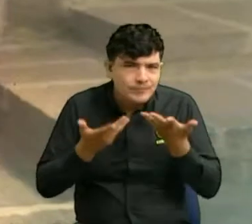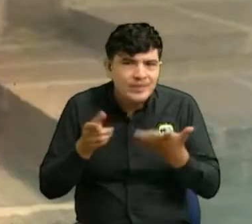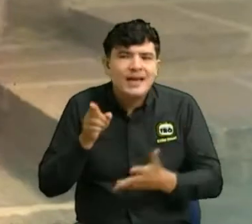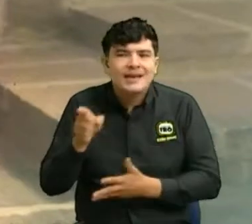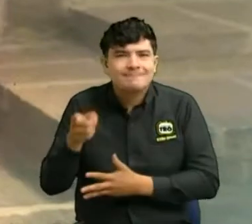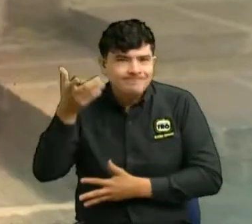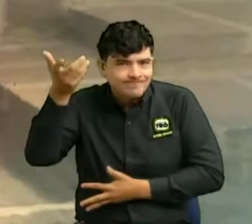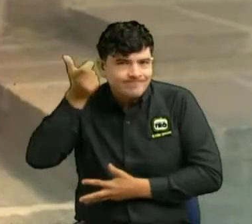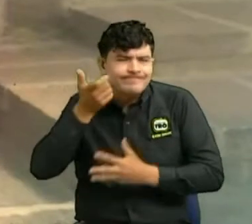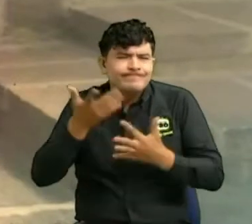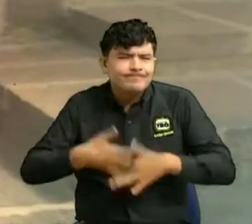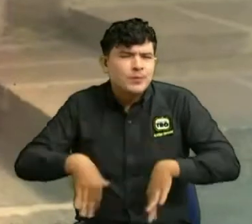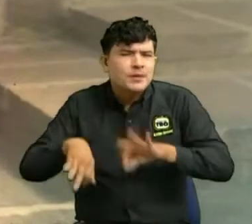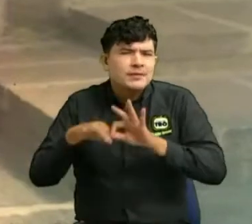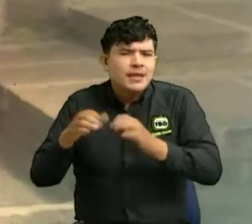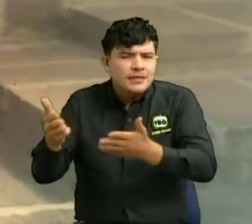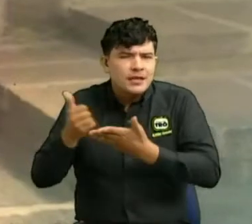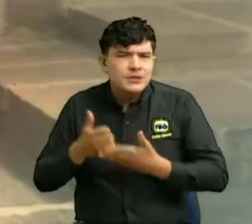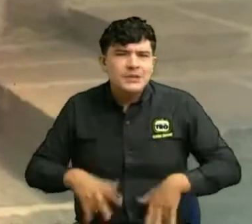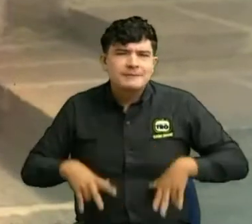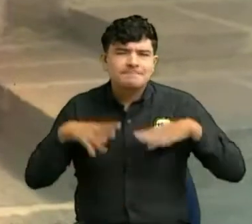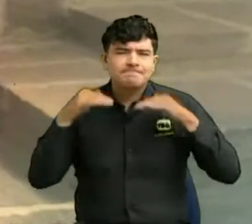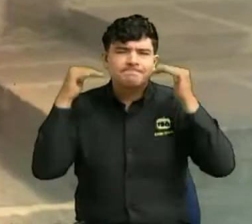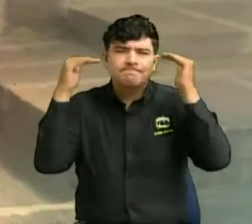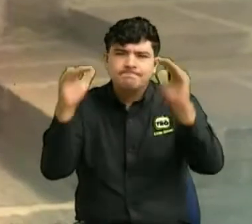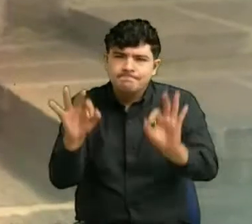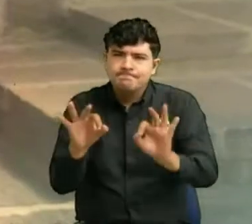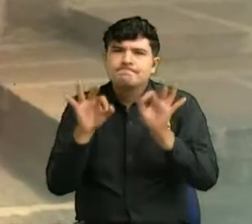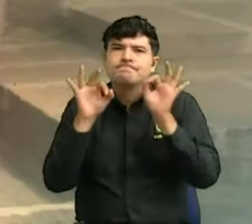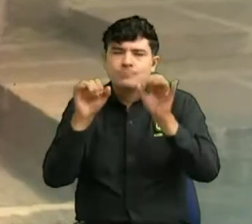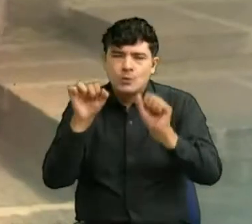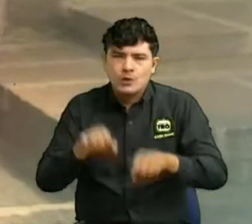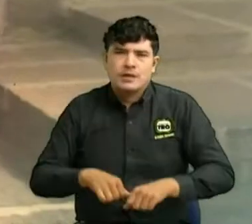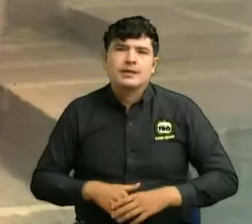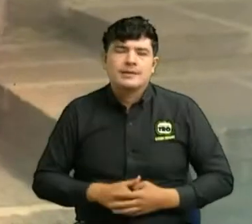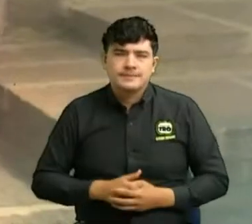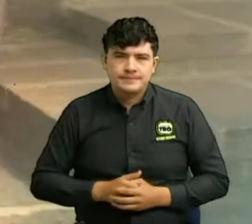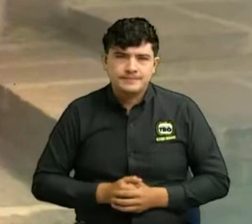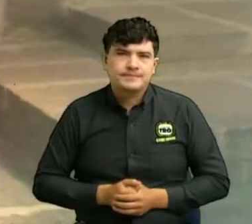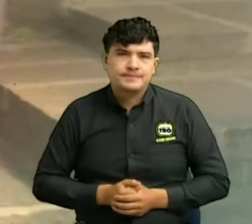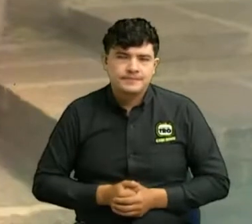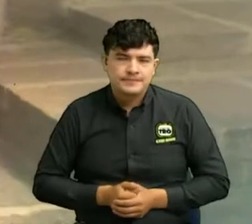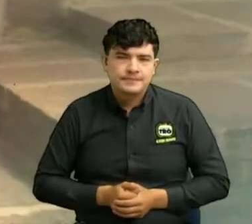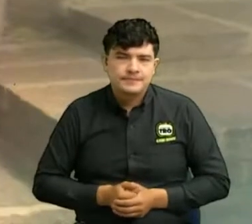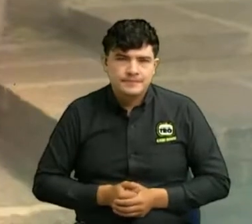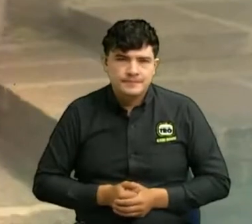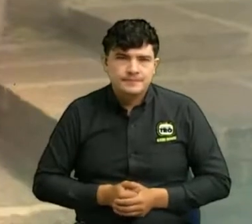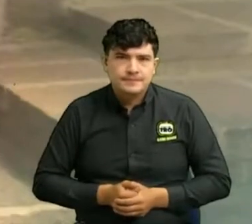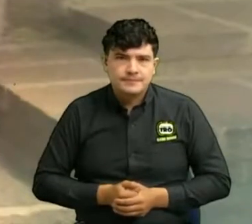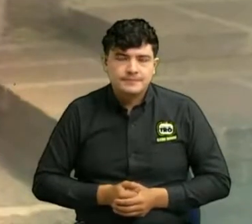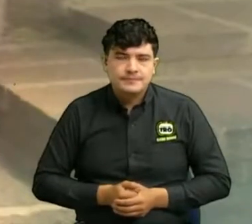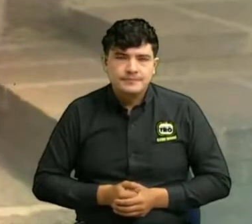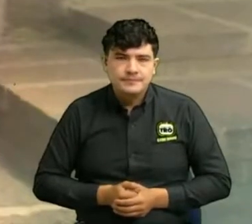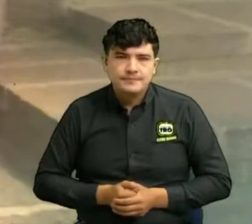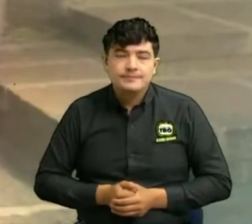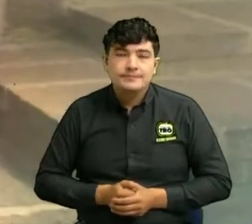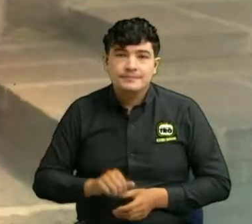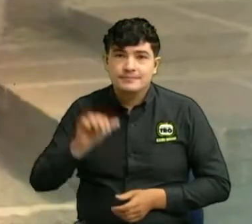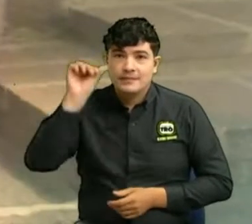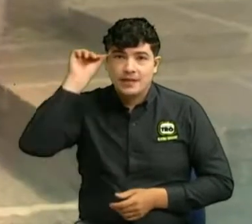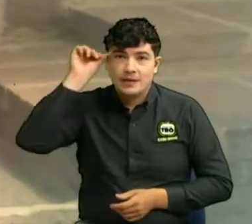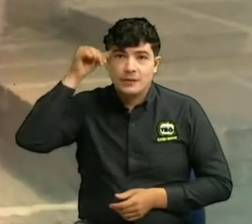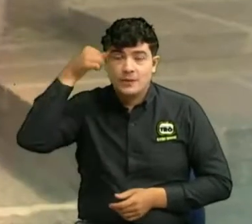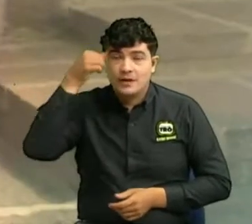realmente no son las mejores o sencillamente ya no hay opciones de trabajo. Recuerde